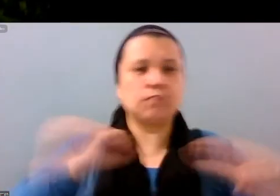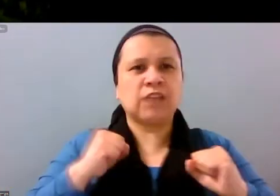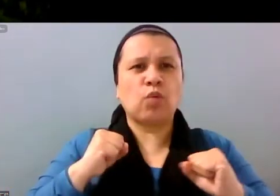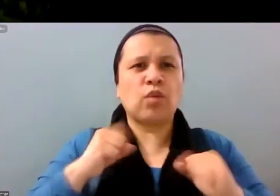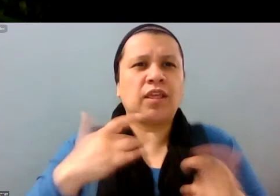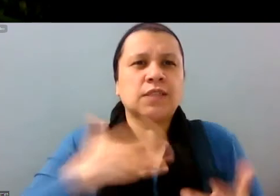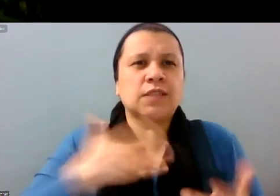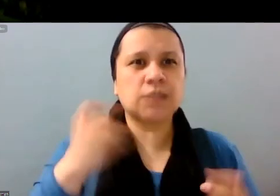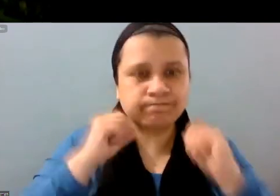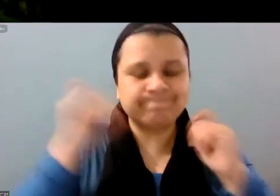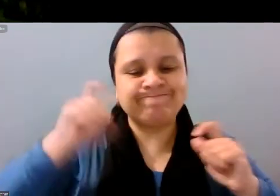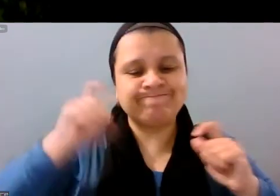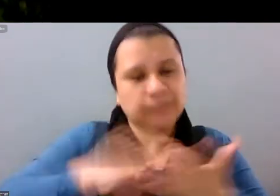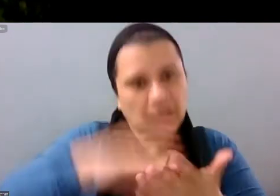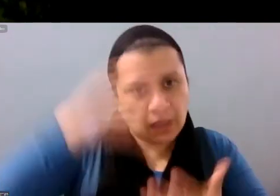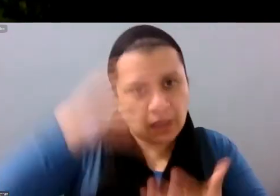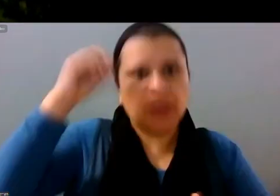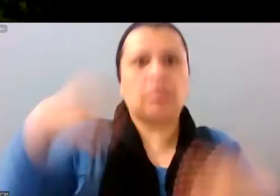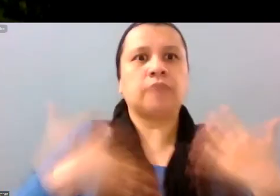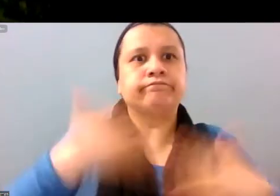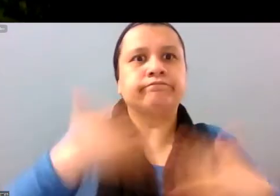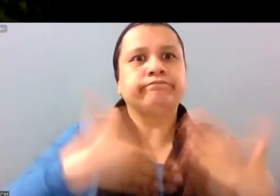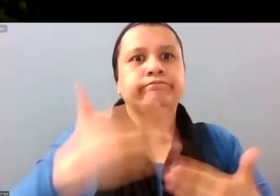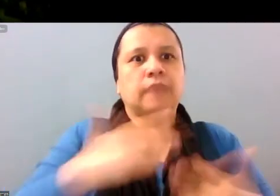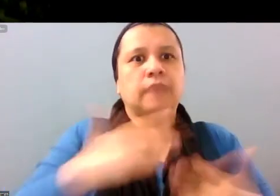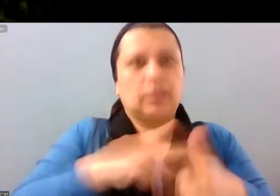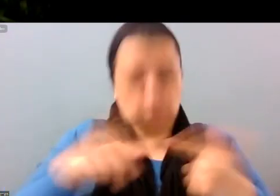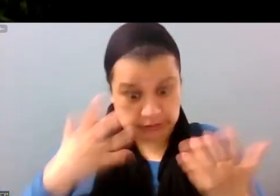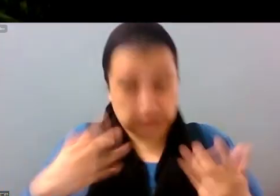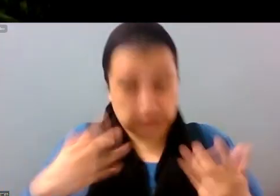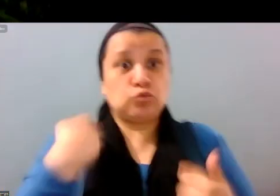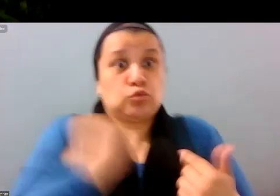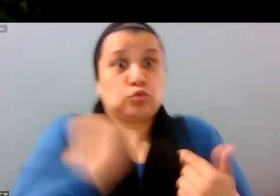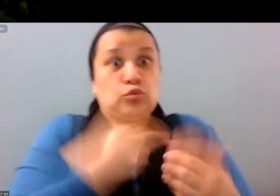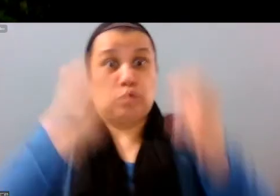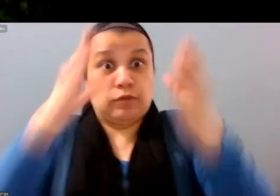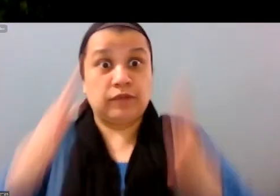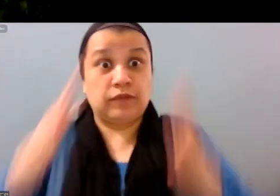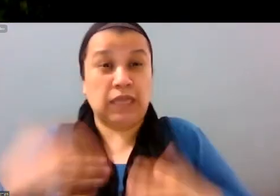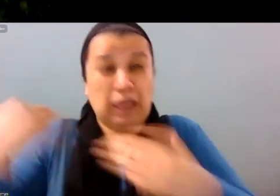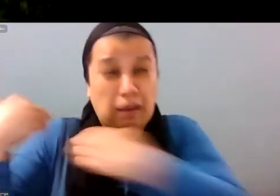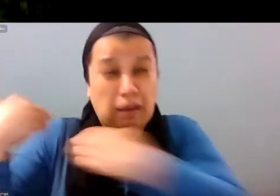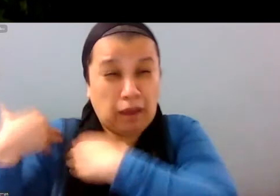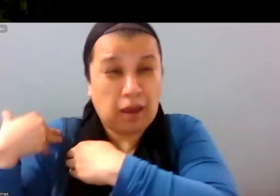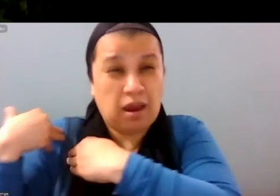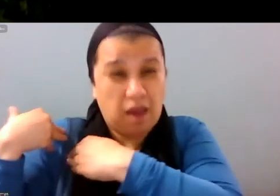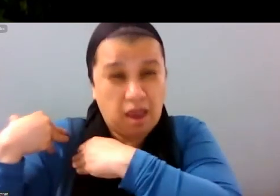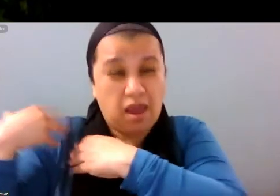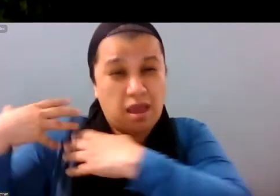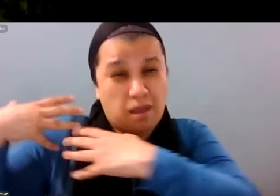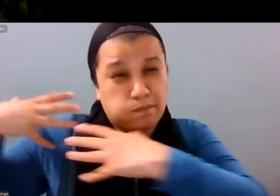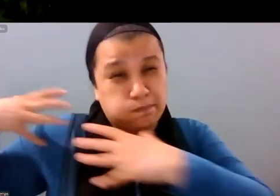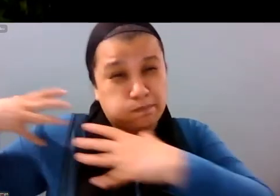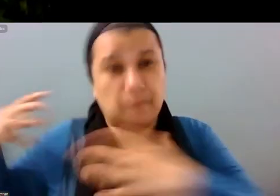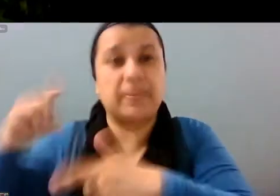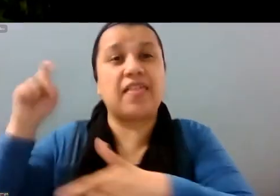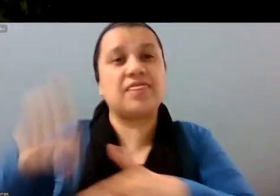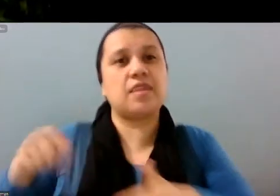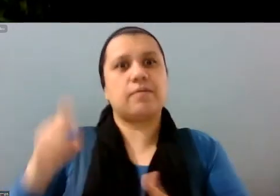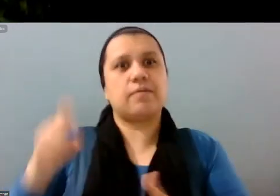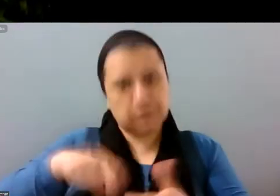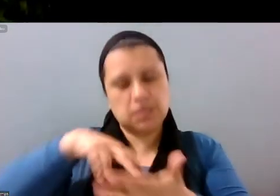la necesidad de aprender entonces si queremos como docentes no sentir tanta carga en estos procesos tenemos que ponernos a estudiar